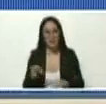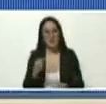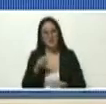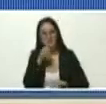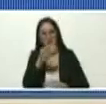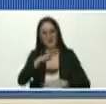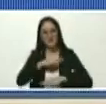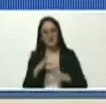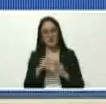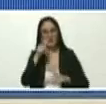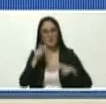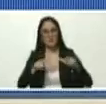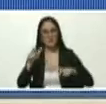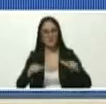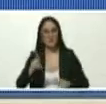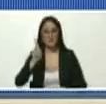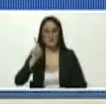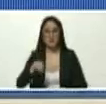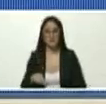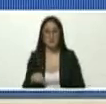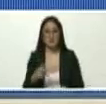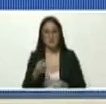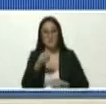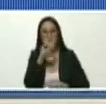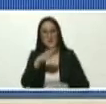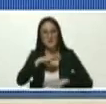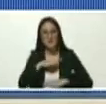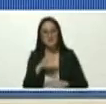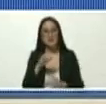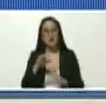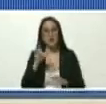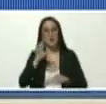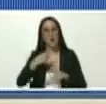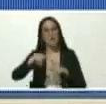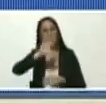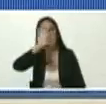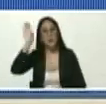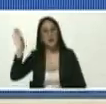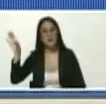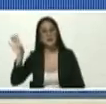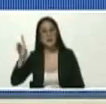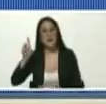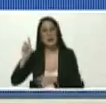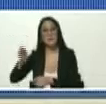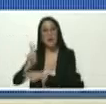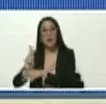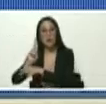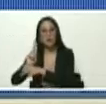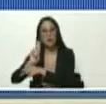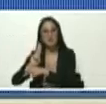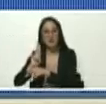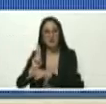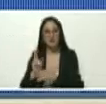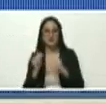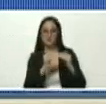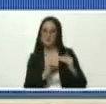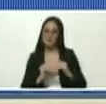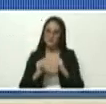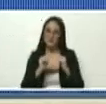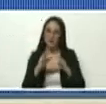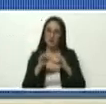a los productores, sino que también beneficia a los países consumidores mediante la estabilidad de todo